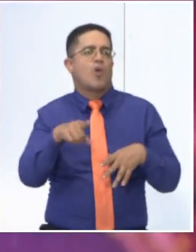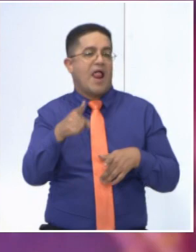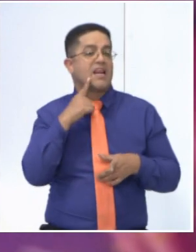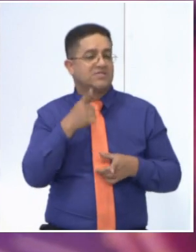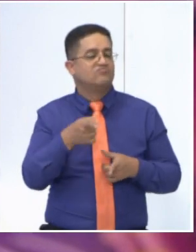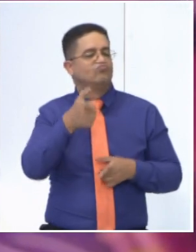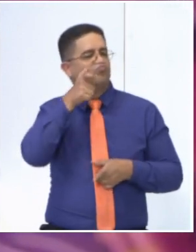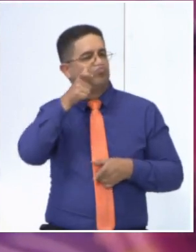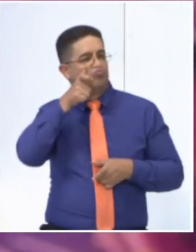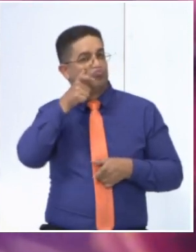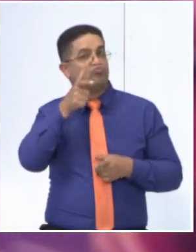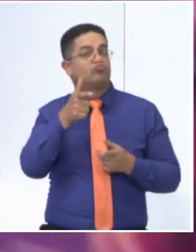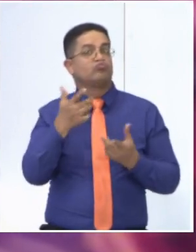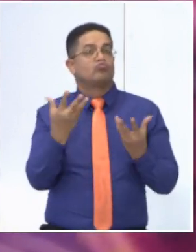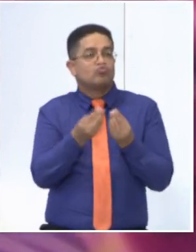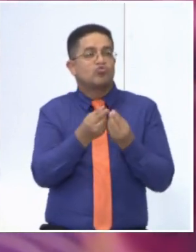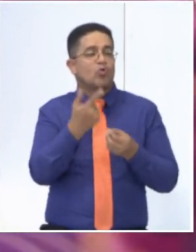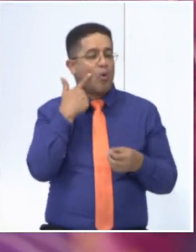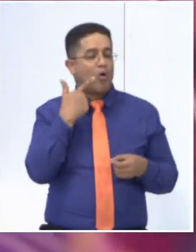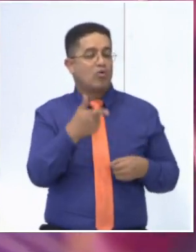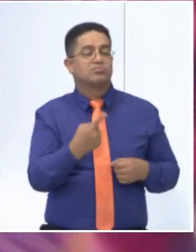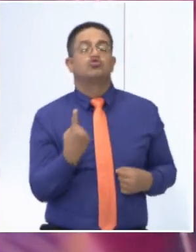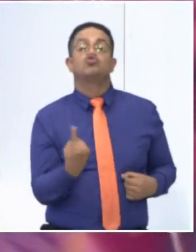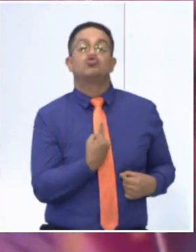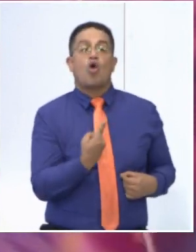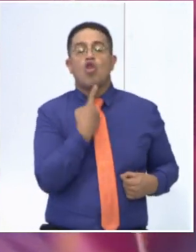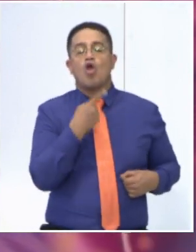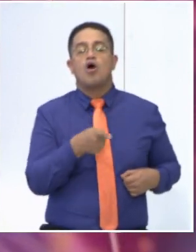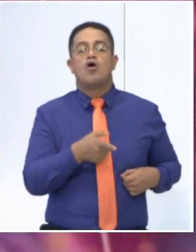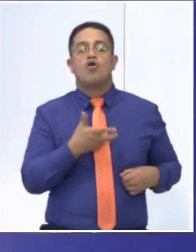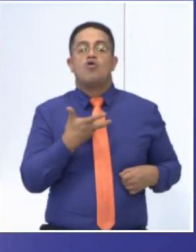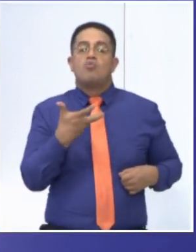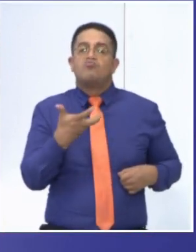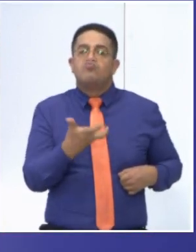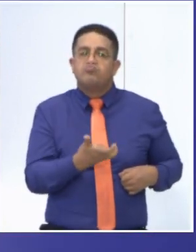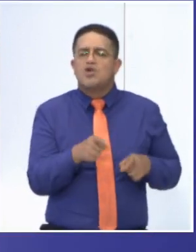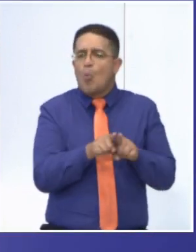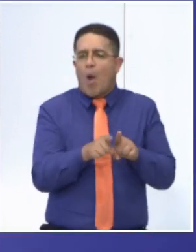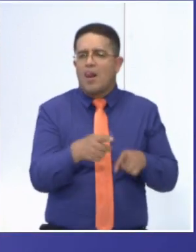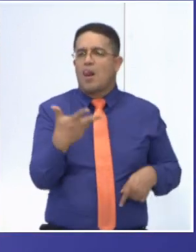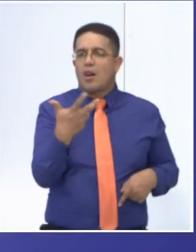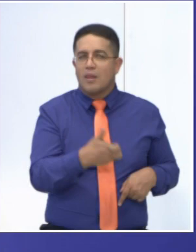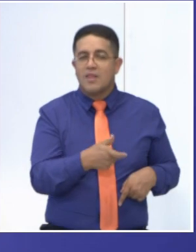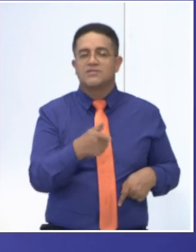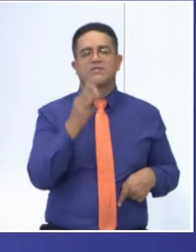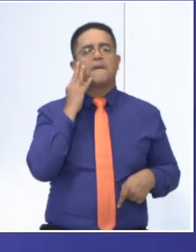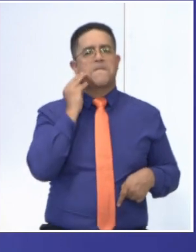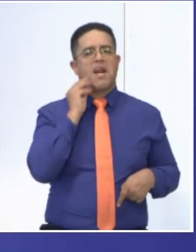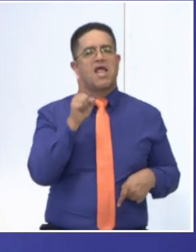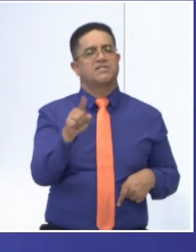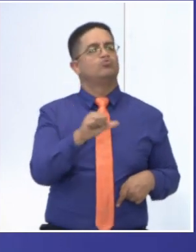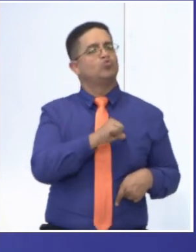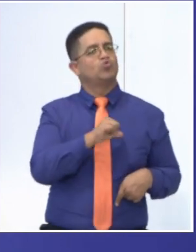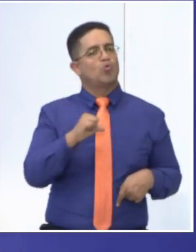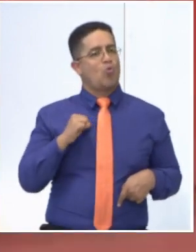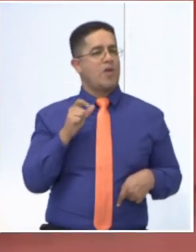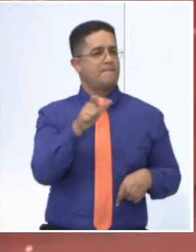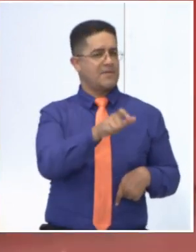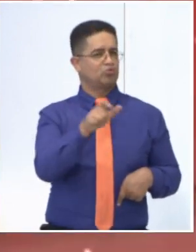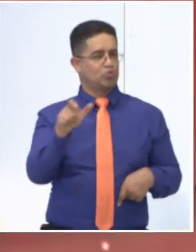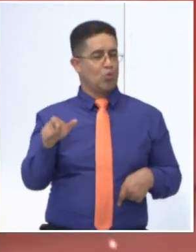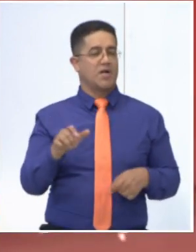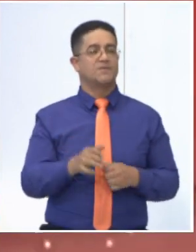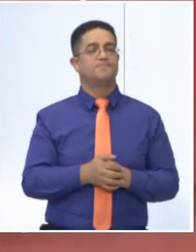monitorización continua con la administración automática de insulina, ofreciendo una experiencia más autónoma y proactiva para los